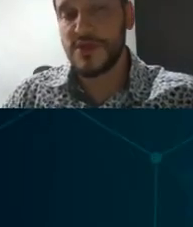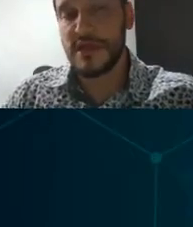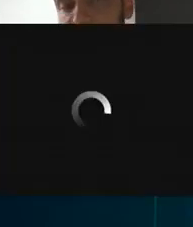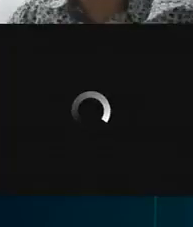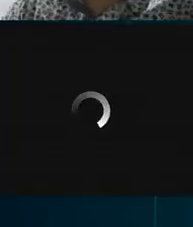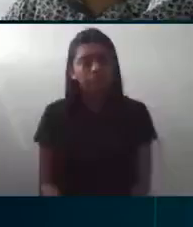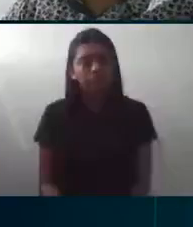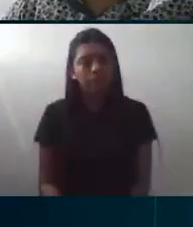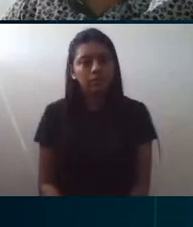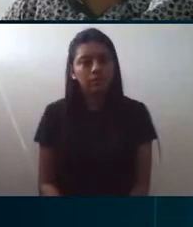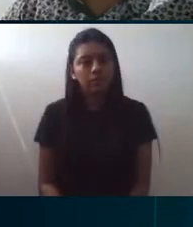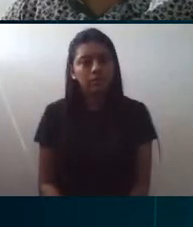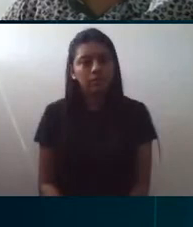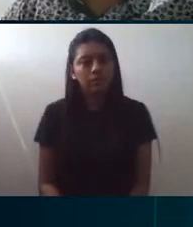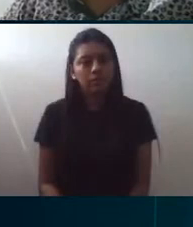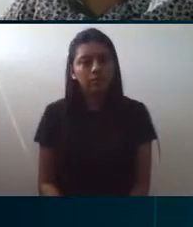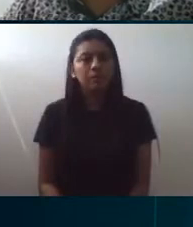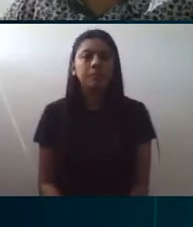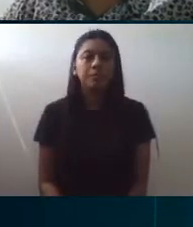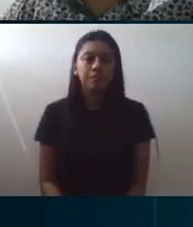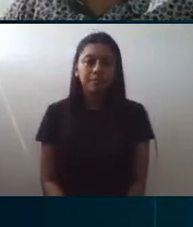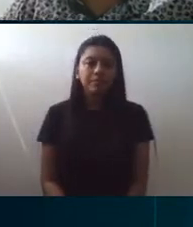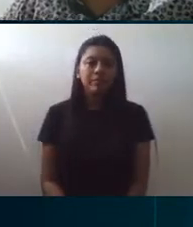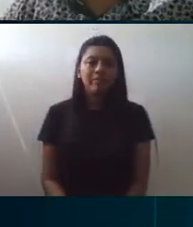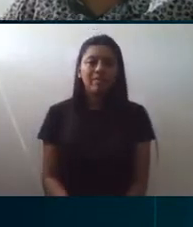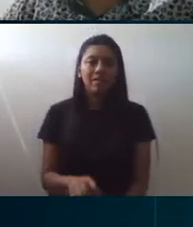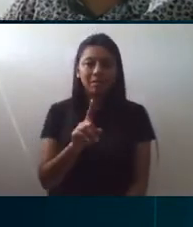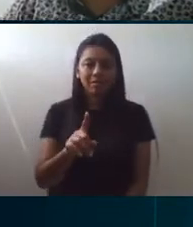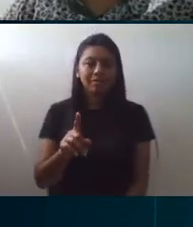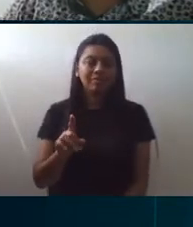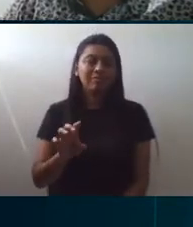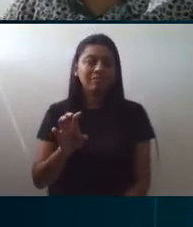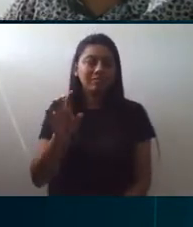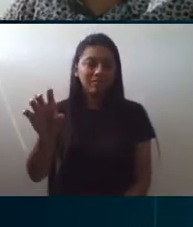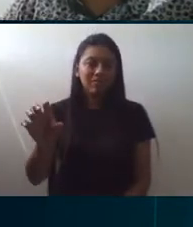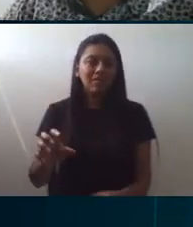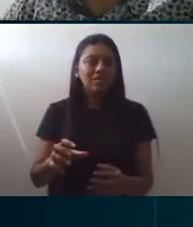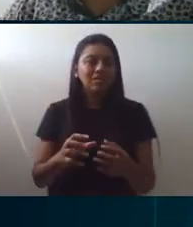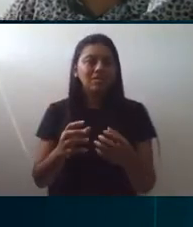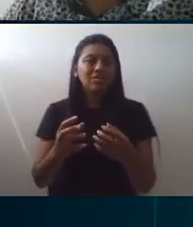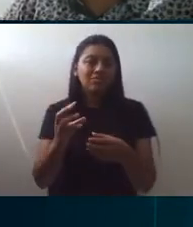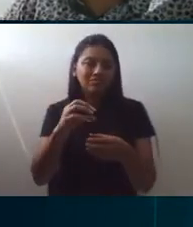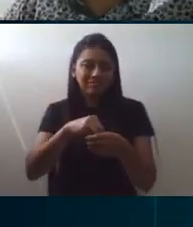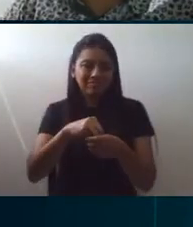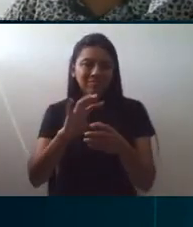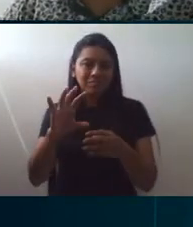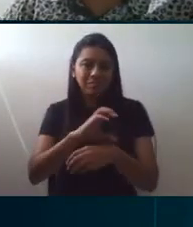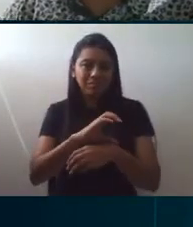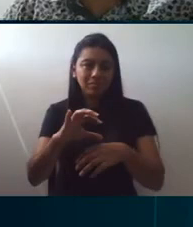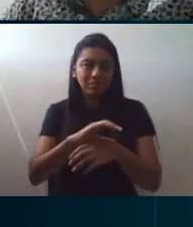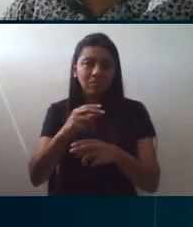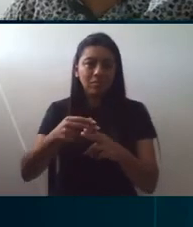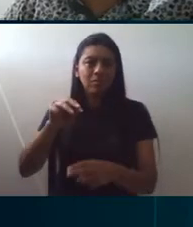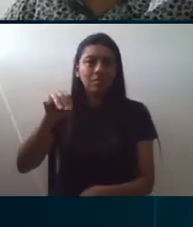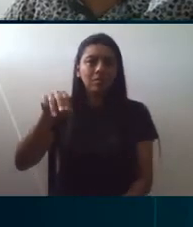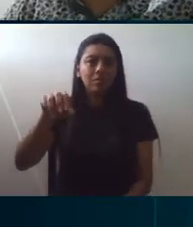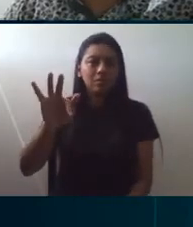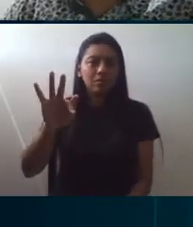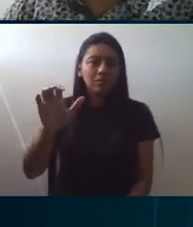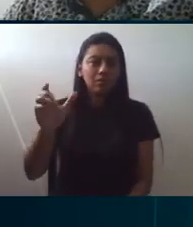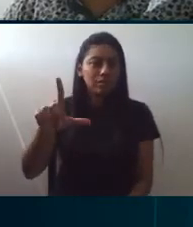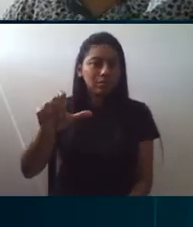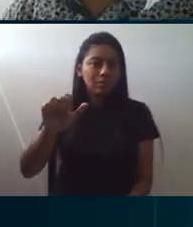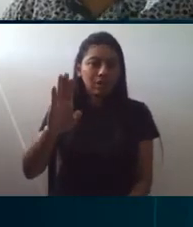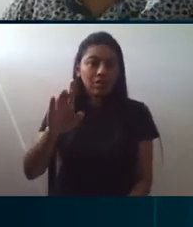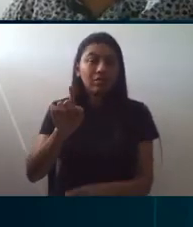tiene un condicionante pues grande y es que es una plataforma, no es open source, ¿cierto? Digamos, hay que pagarlo. Esto tiene un